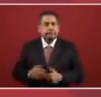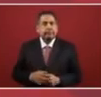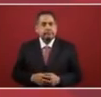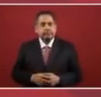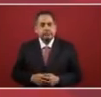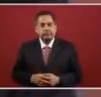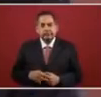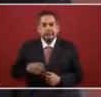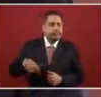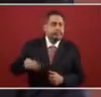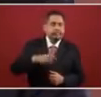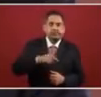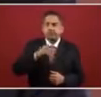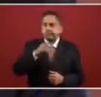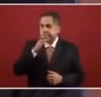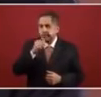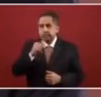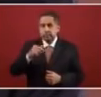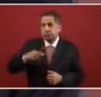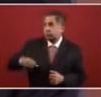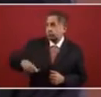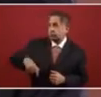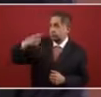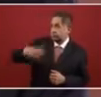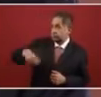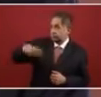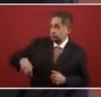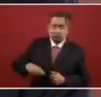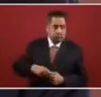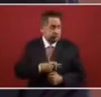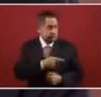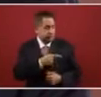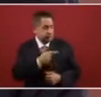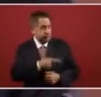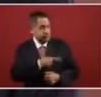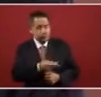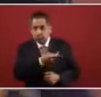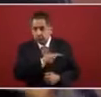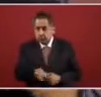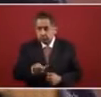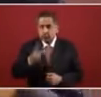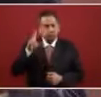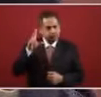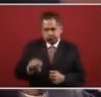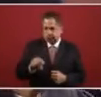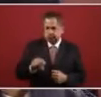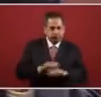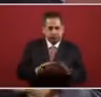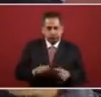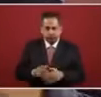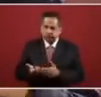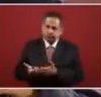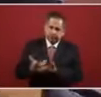No puede haber gobierno rico con pueblo pobre. Ahorrar para ayudar